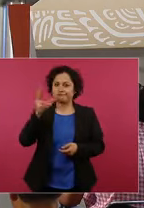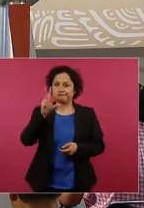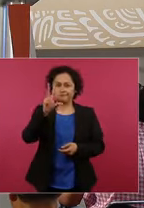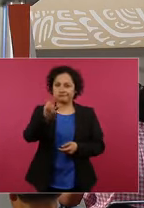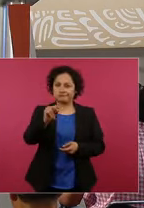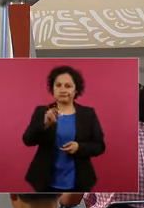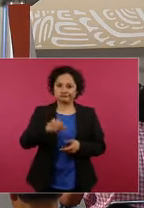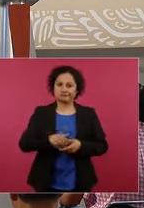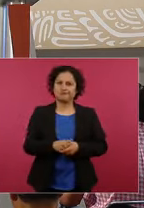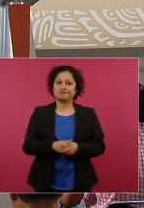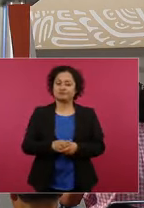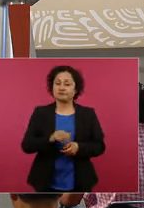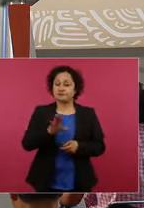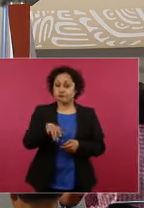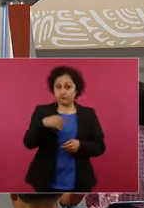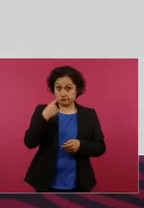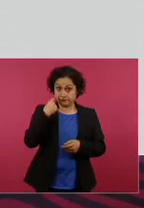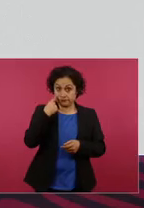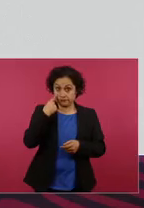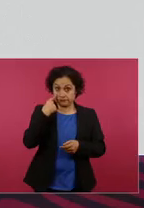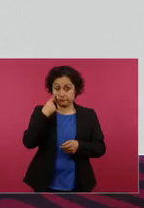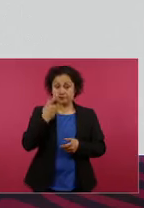Pero miren,